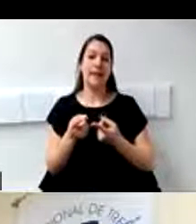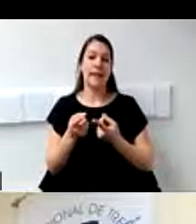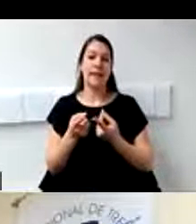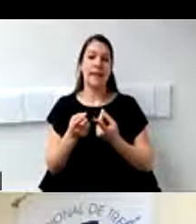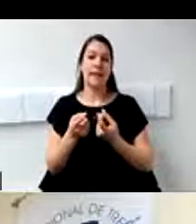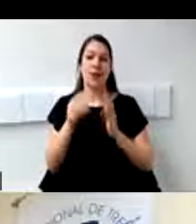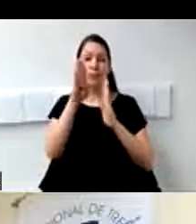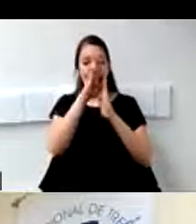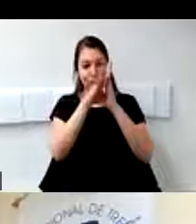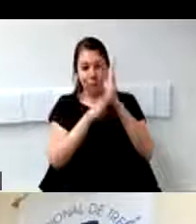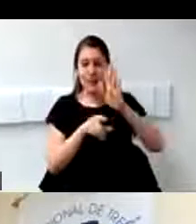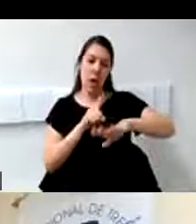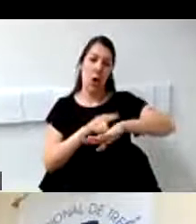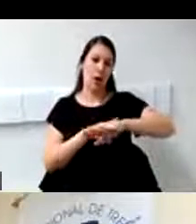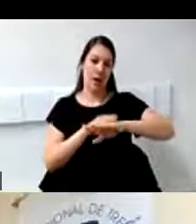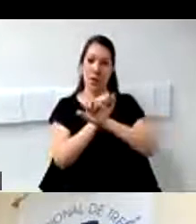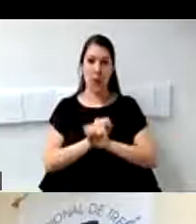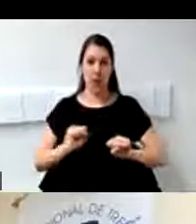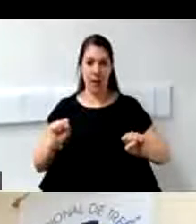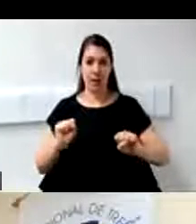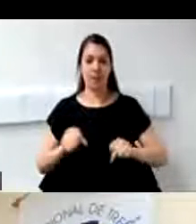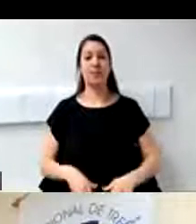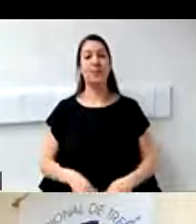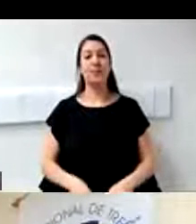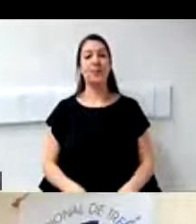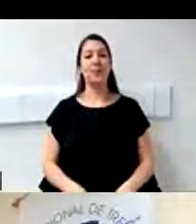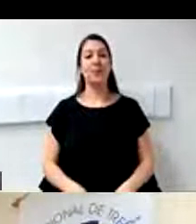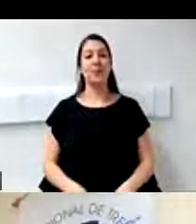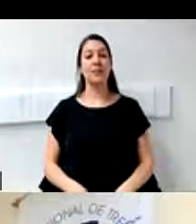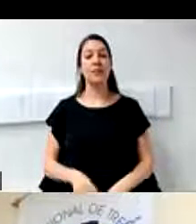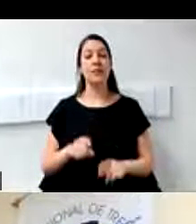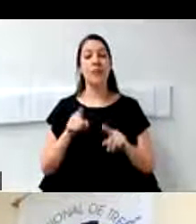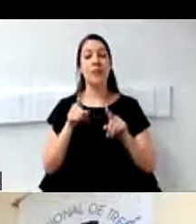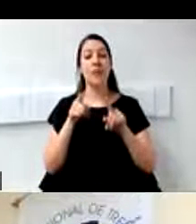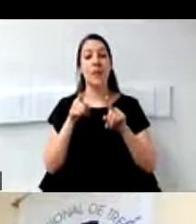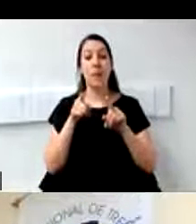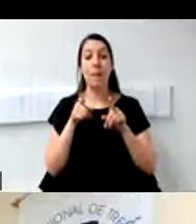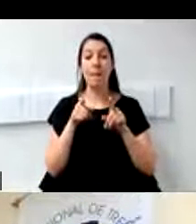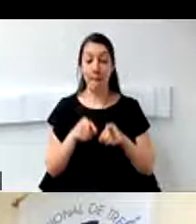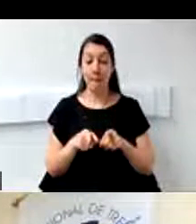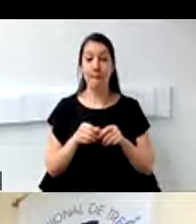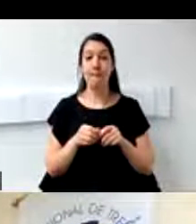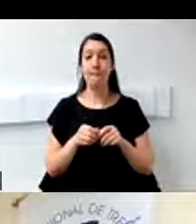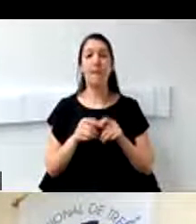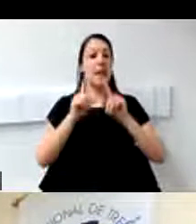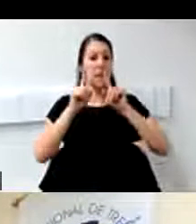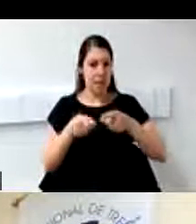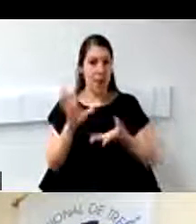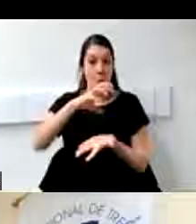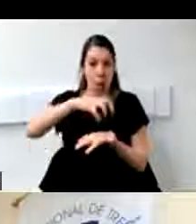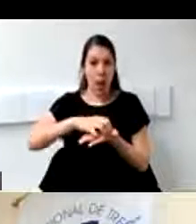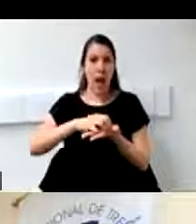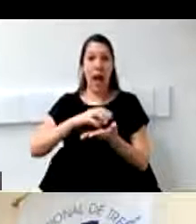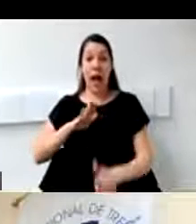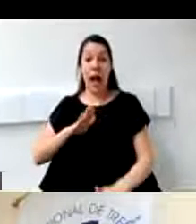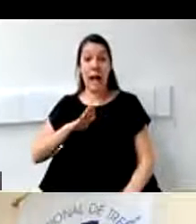que de los cuales él dispone. Victoria, desde Camec Rosario, también las rampas son